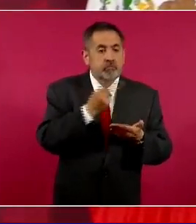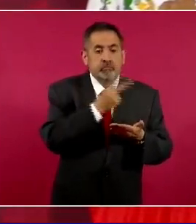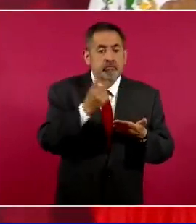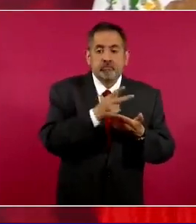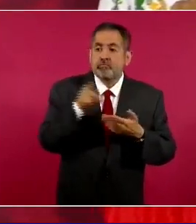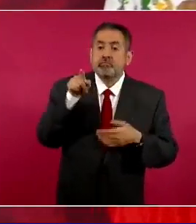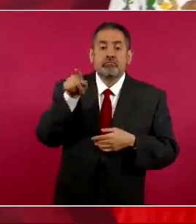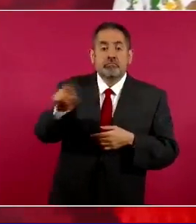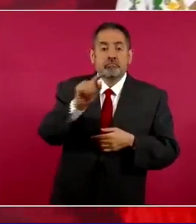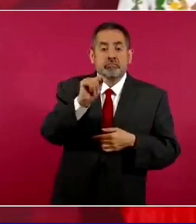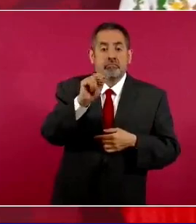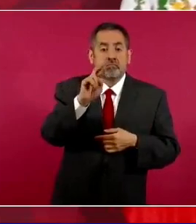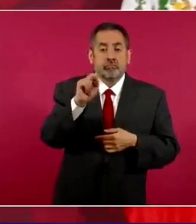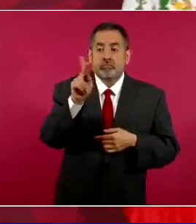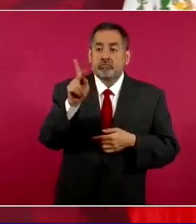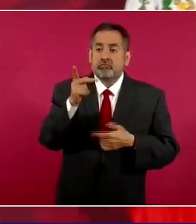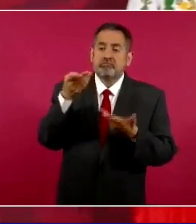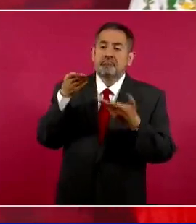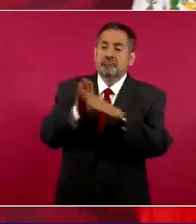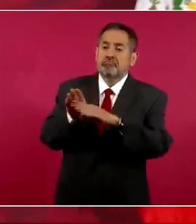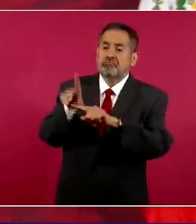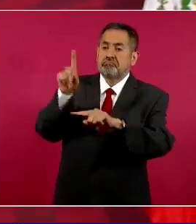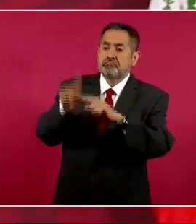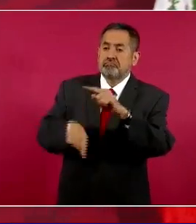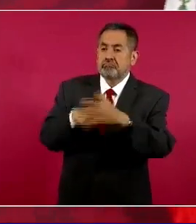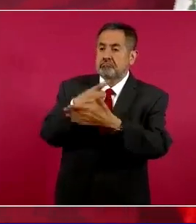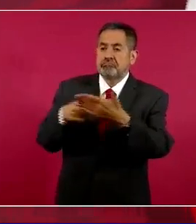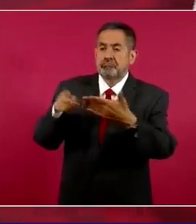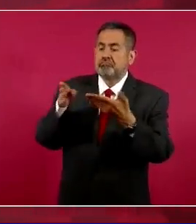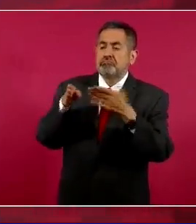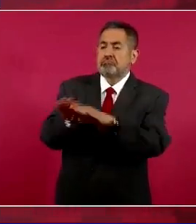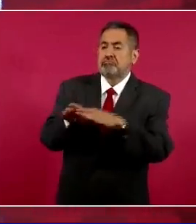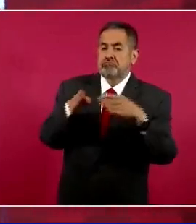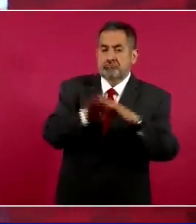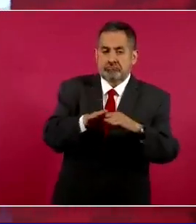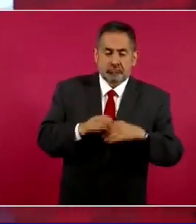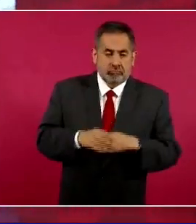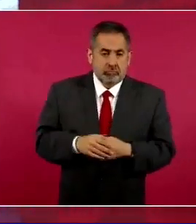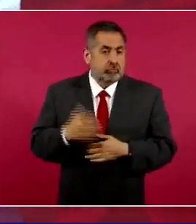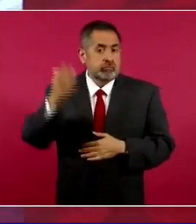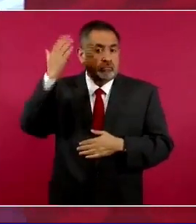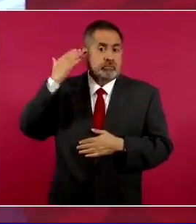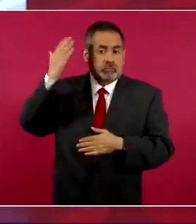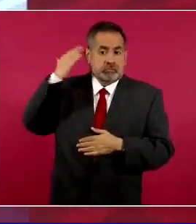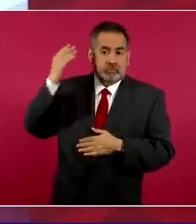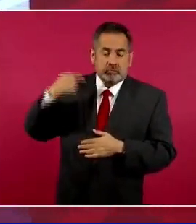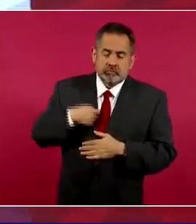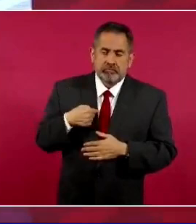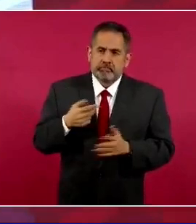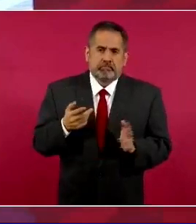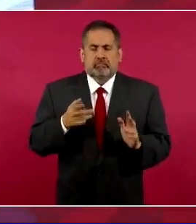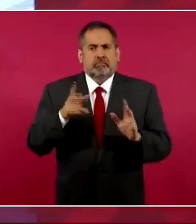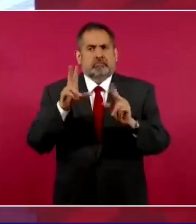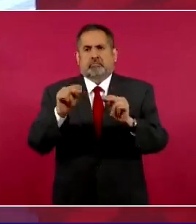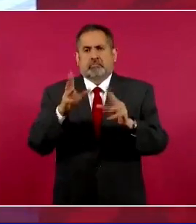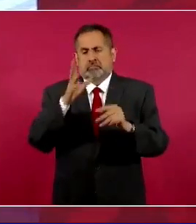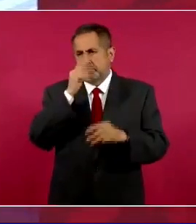las cuentas. En su momento yo estuve en contra de eso.